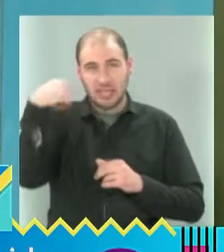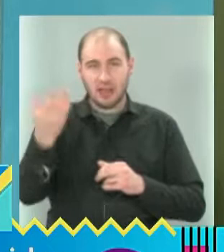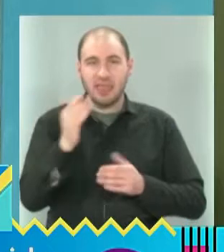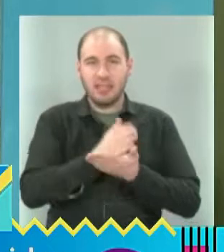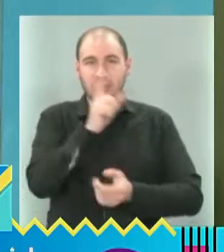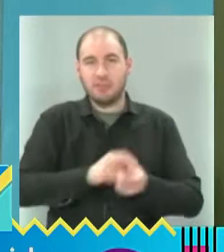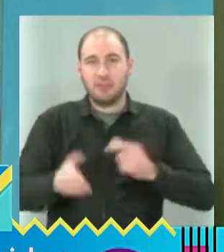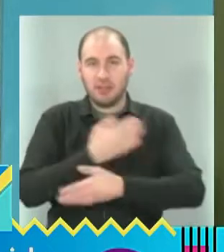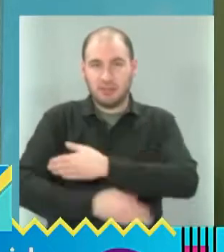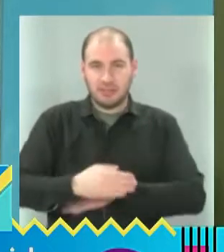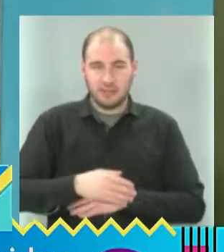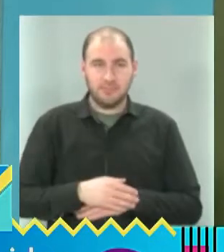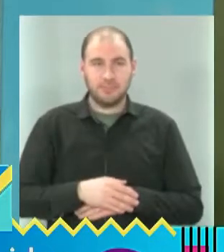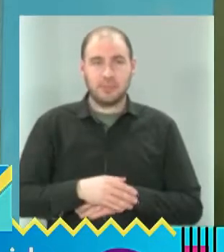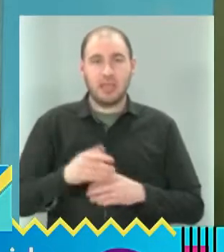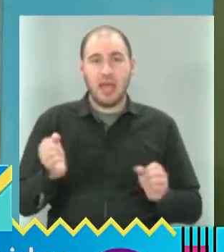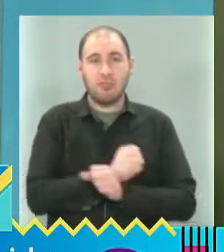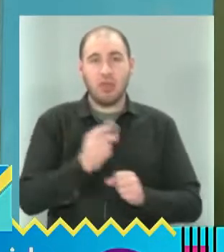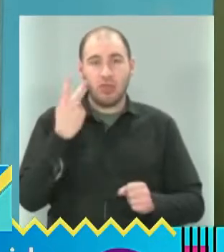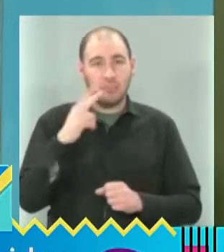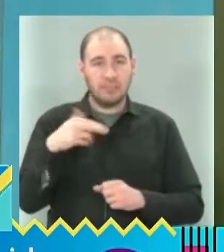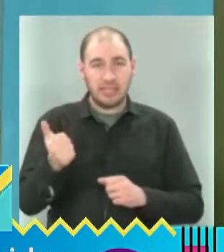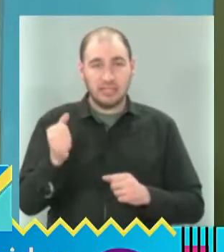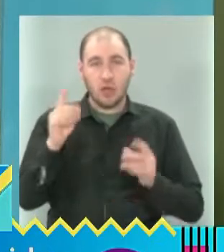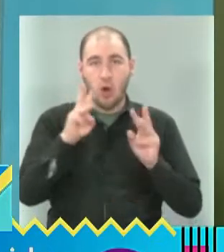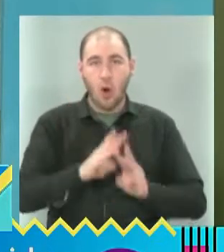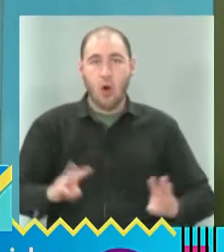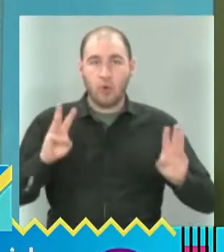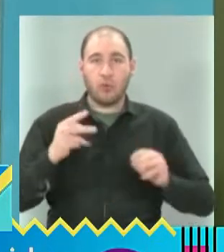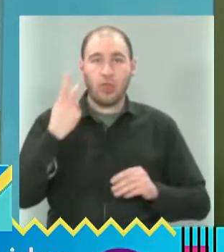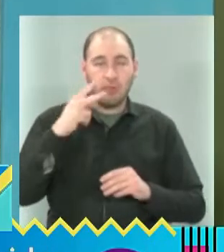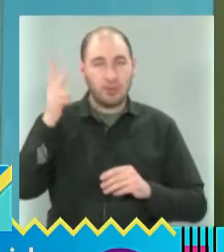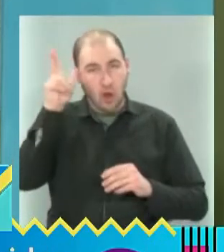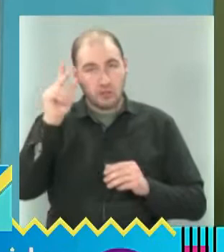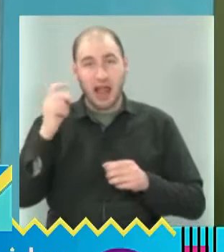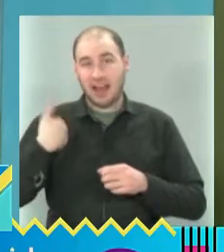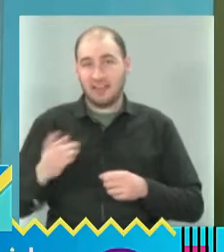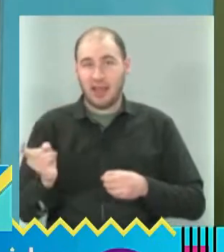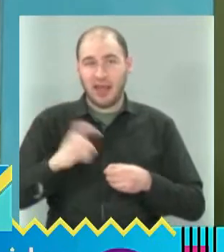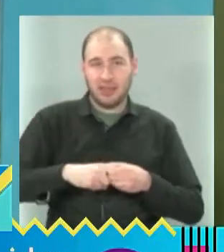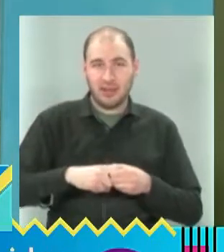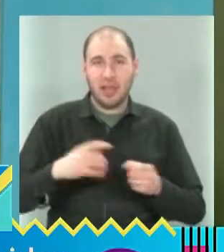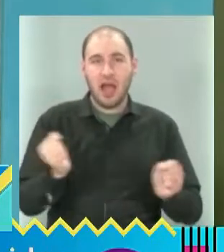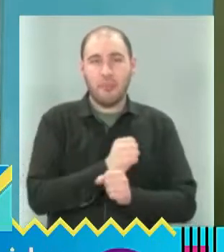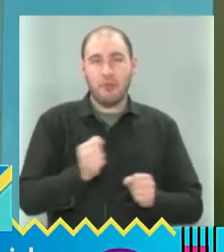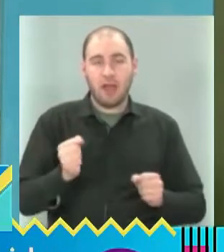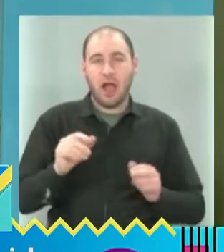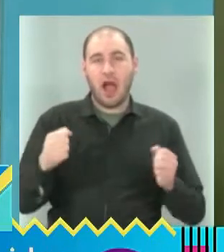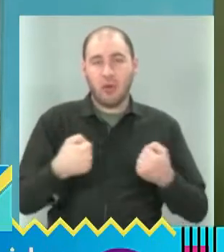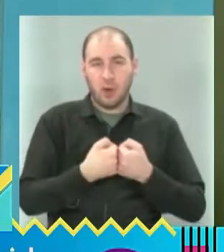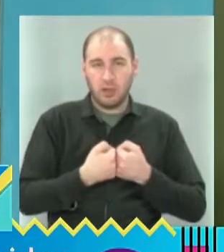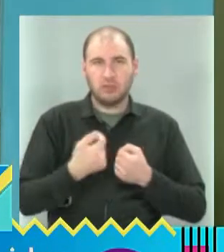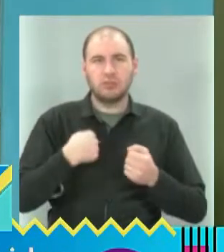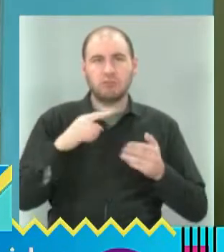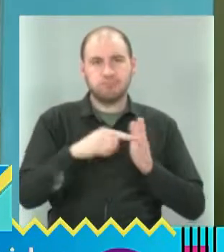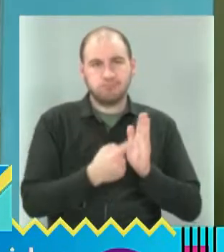Derechos de las Personas con Discapacidad, sancionada en el 2006 por Naciones Unidas. En 2008 Argentina adhirió, ¿sí? Aprobó esta convención, y voy a leer